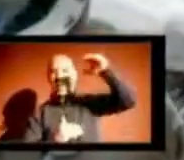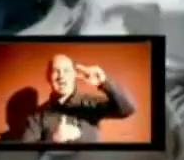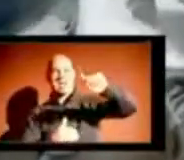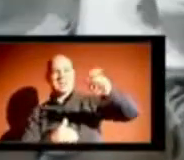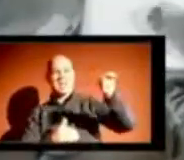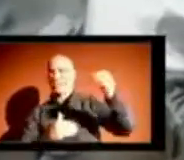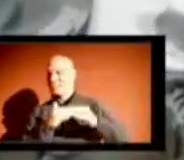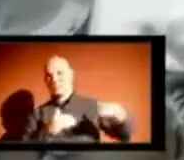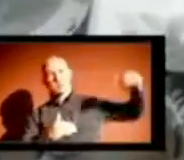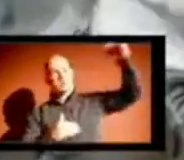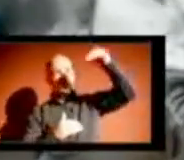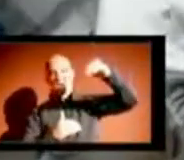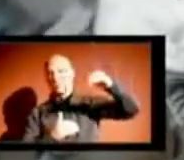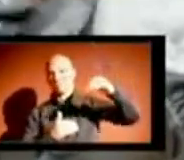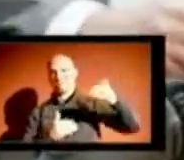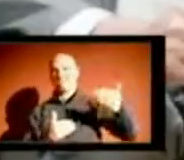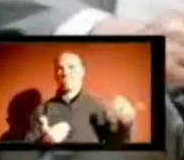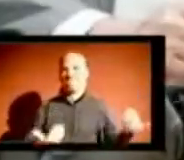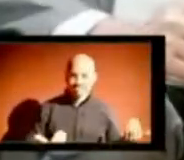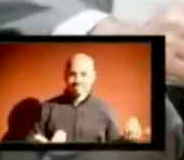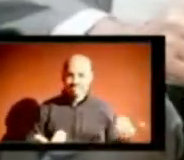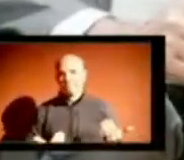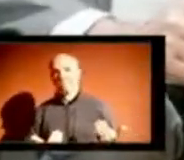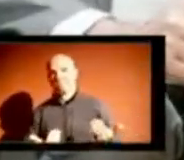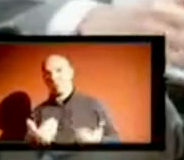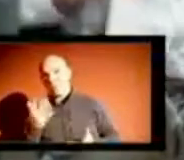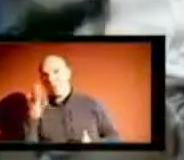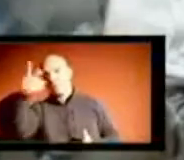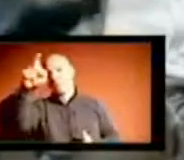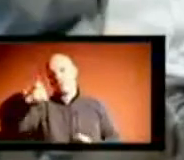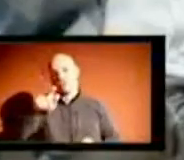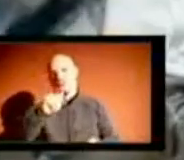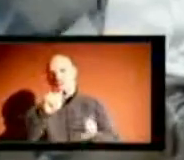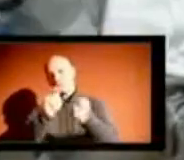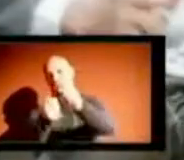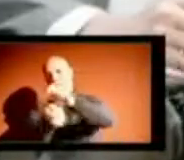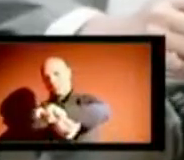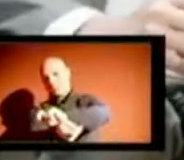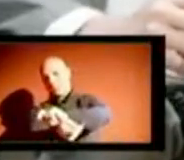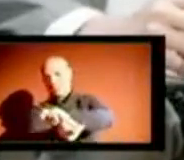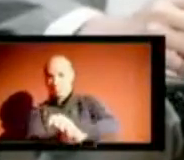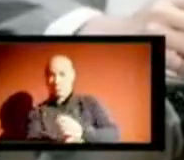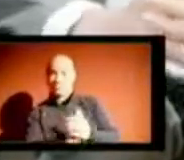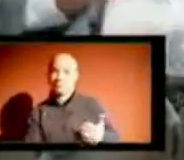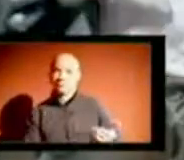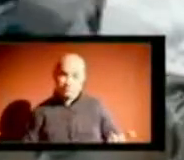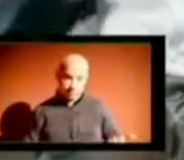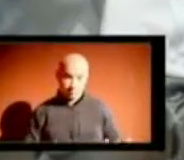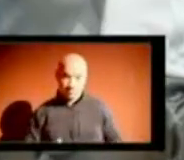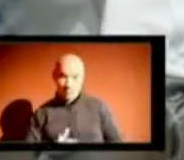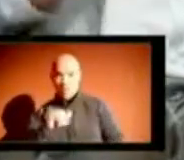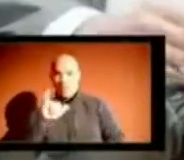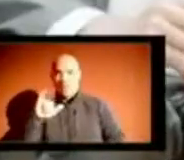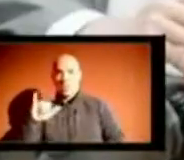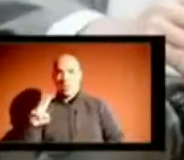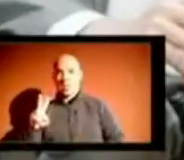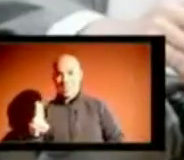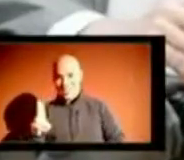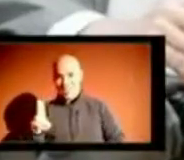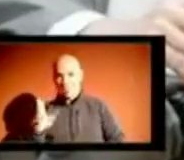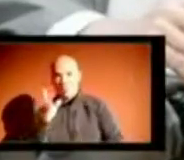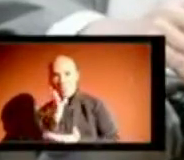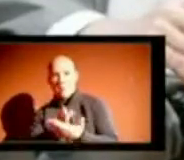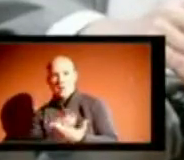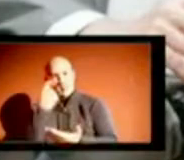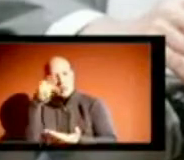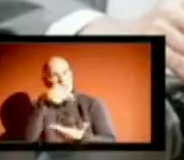en algún momento en el futuro debemos ajustar. Parte del IBU está pignorado, o sea, está comprometido para